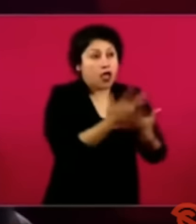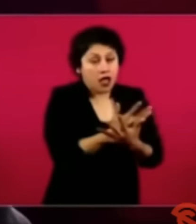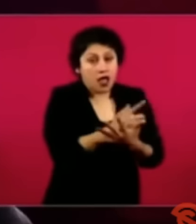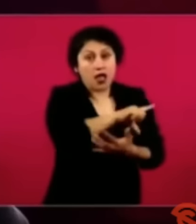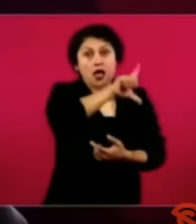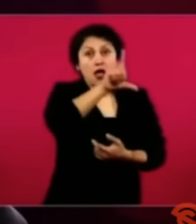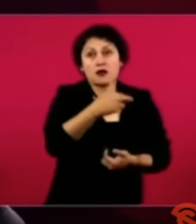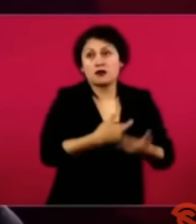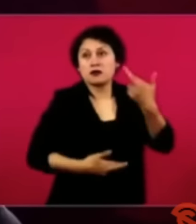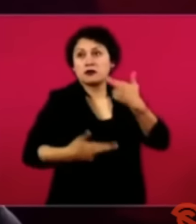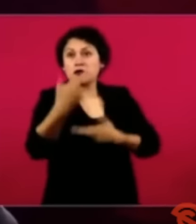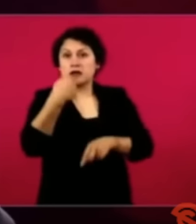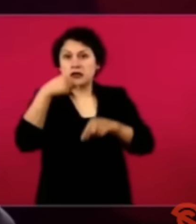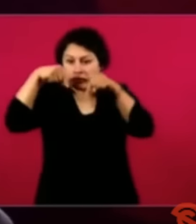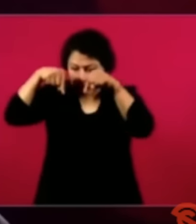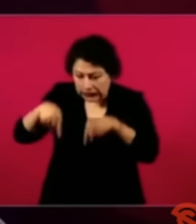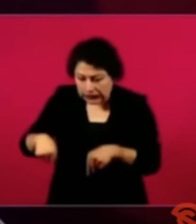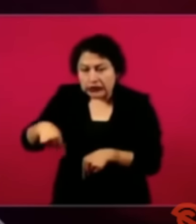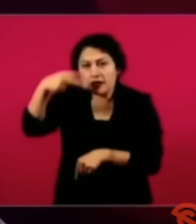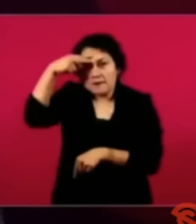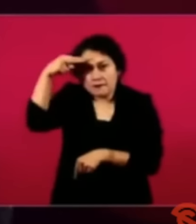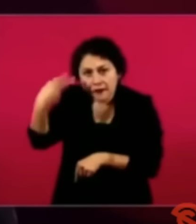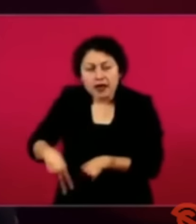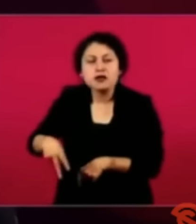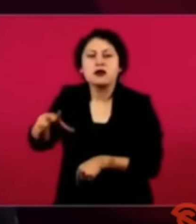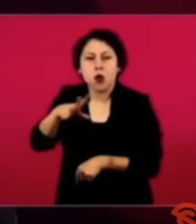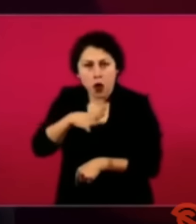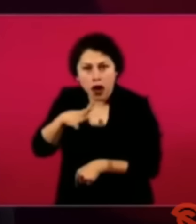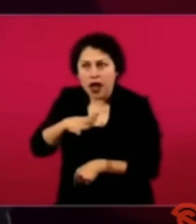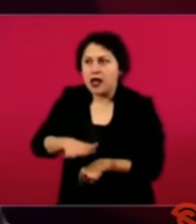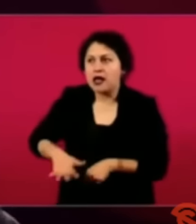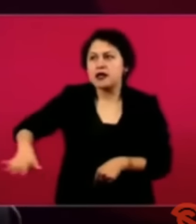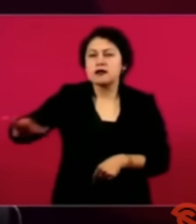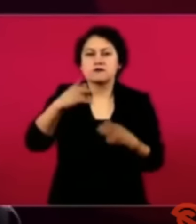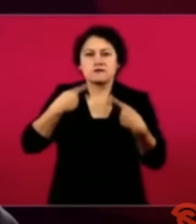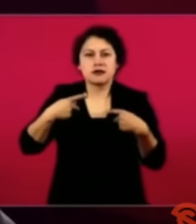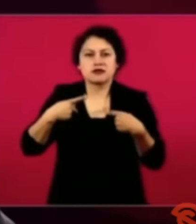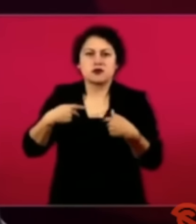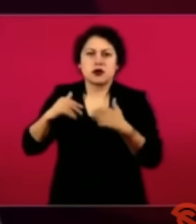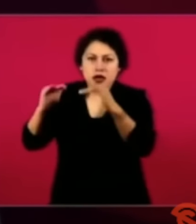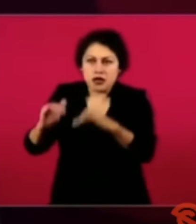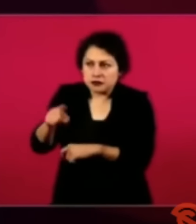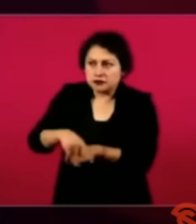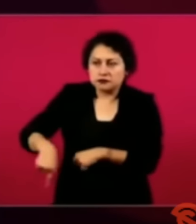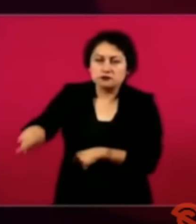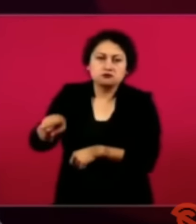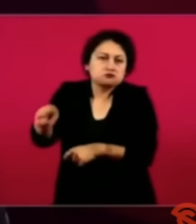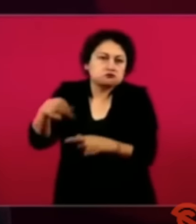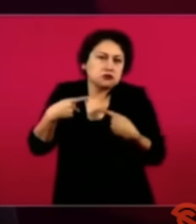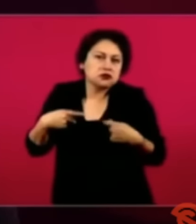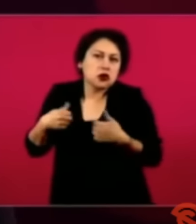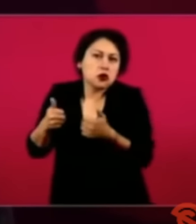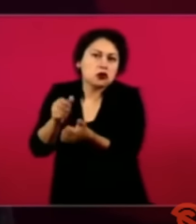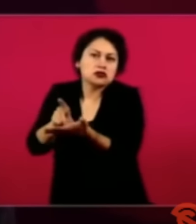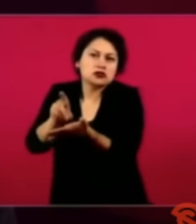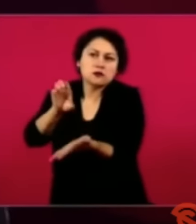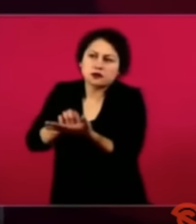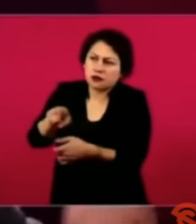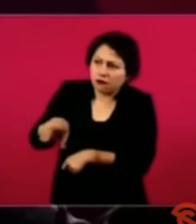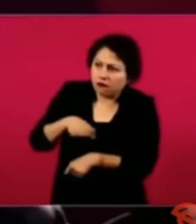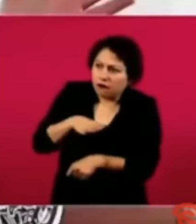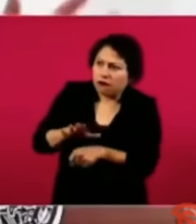gente. Esa gente que hoy, con una discapacidad, recibe un beneficio. Esa gente,